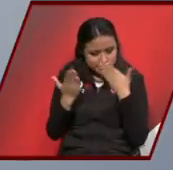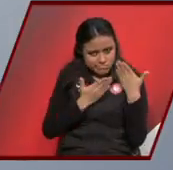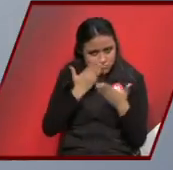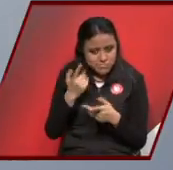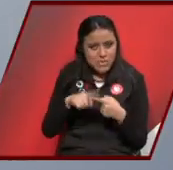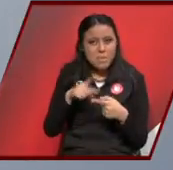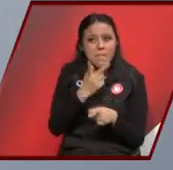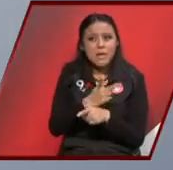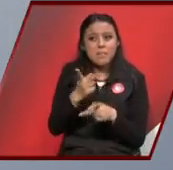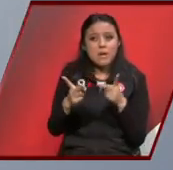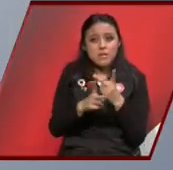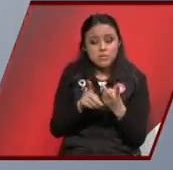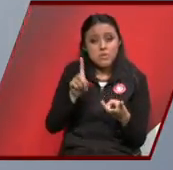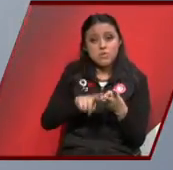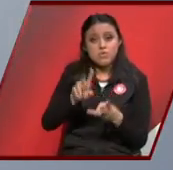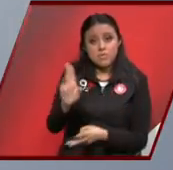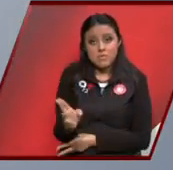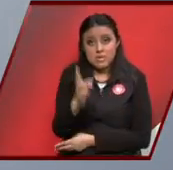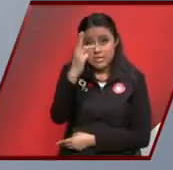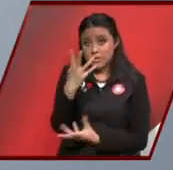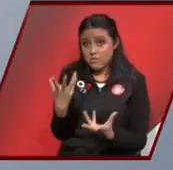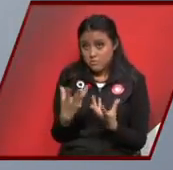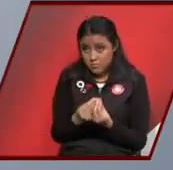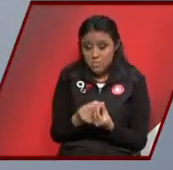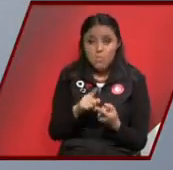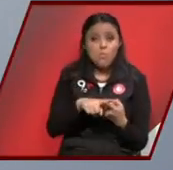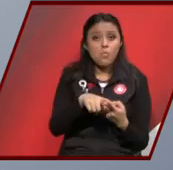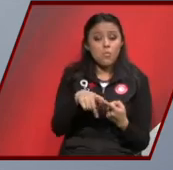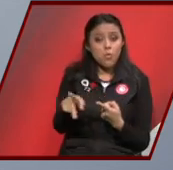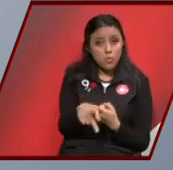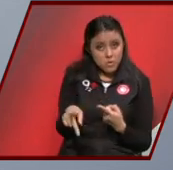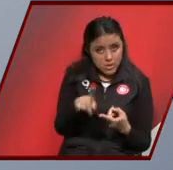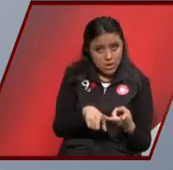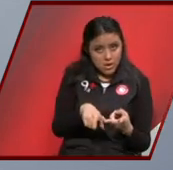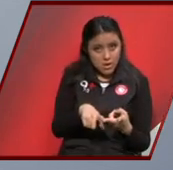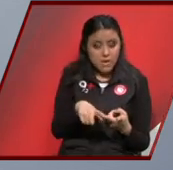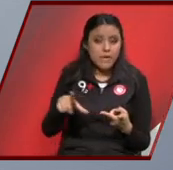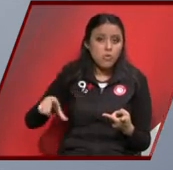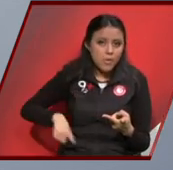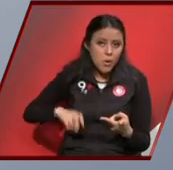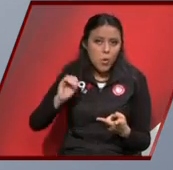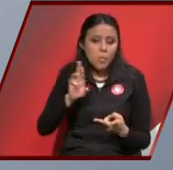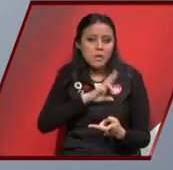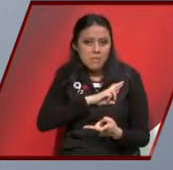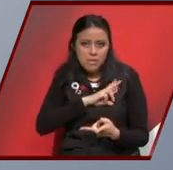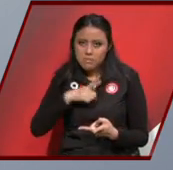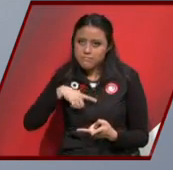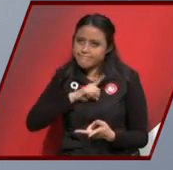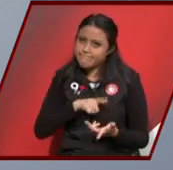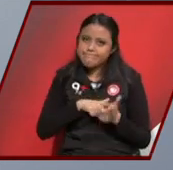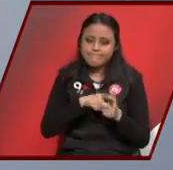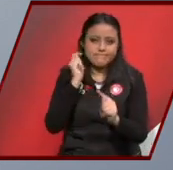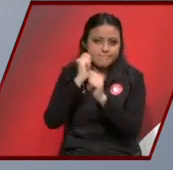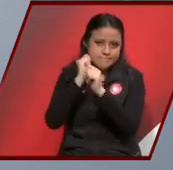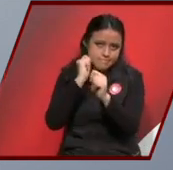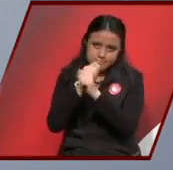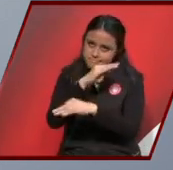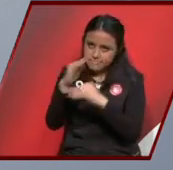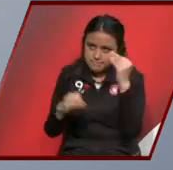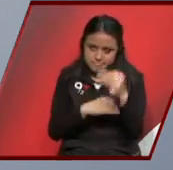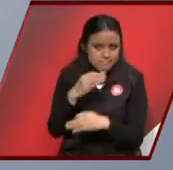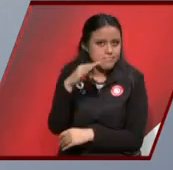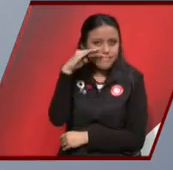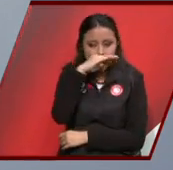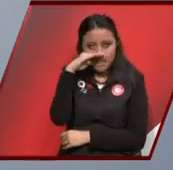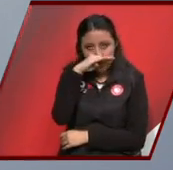en preparatoria y en universidad, todos, pública o privada, tengan transporte gratuito para no dejar la escuela. 35% del